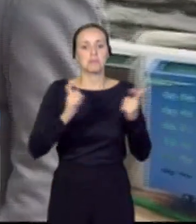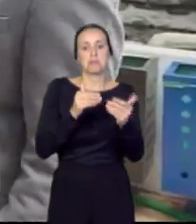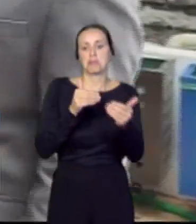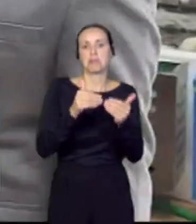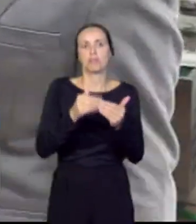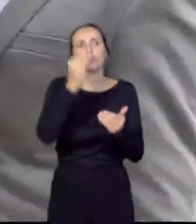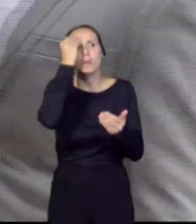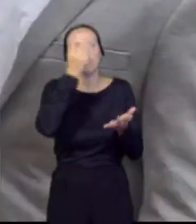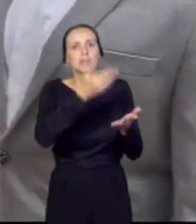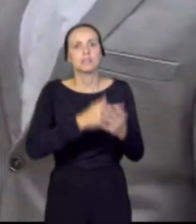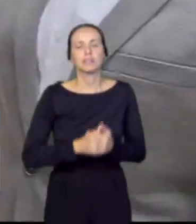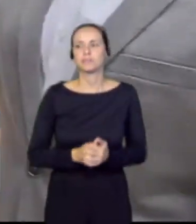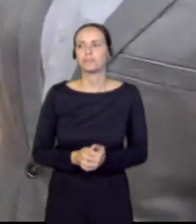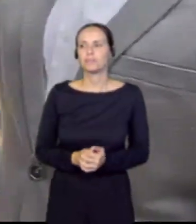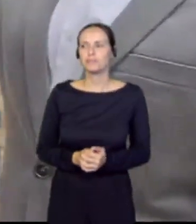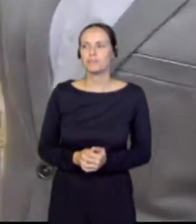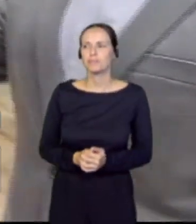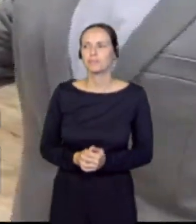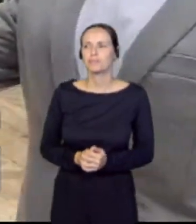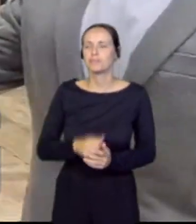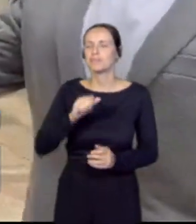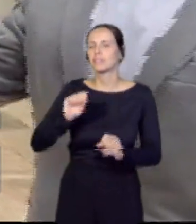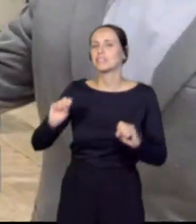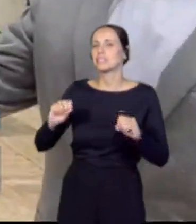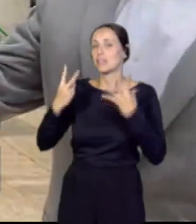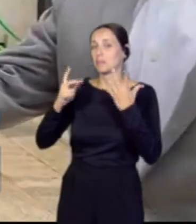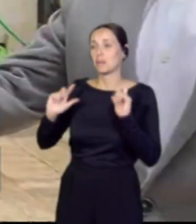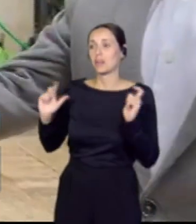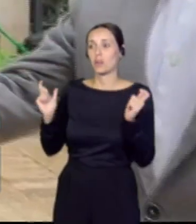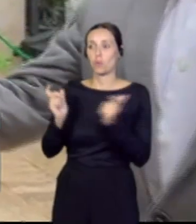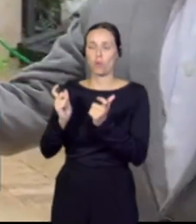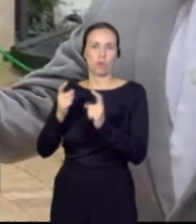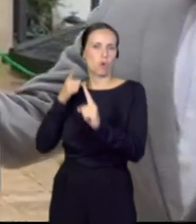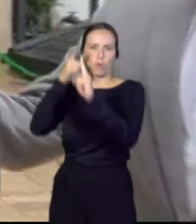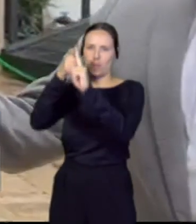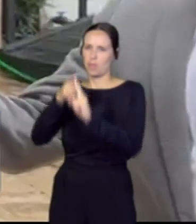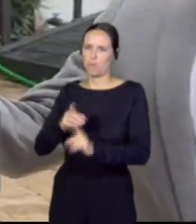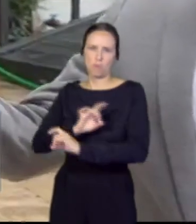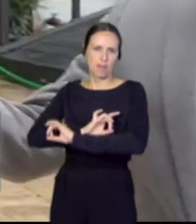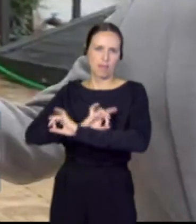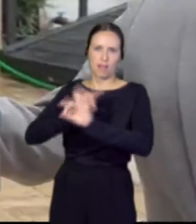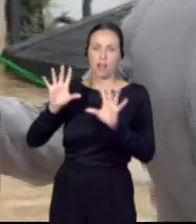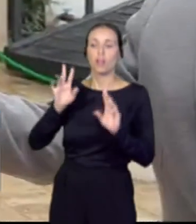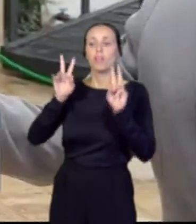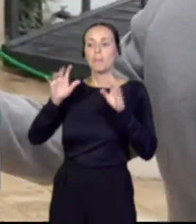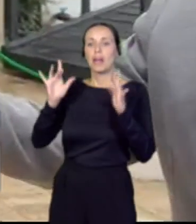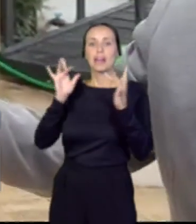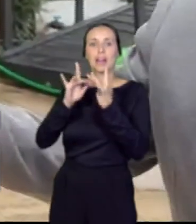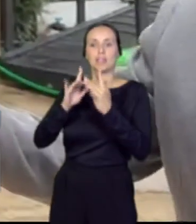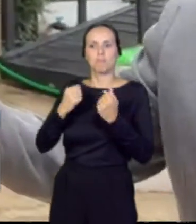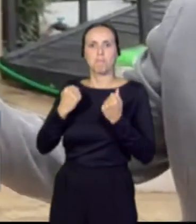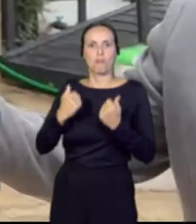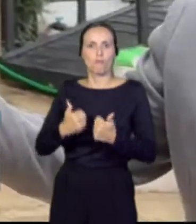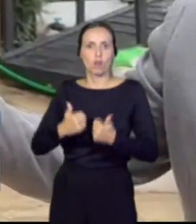poquito. Pues yo creo que vinimos a esta séptima cumbre con objetivos claros. No solo fortalecer las relaciones entre Cabo